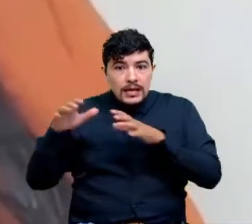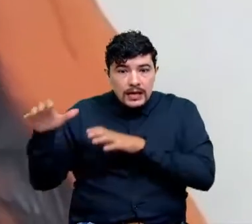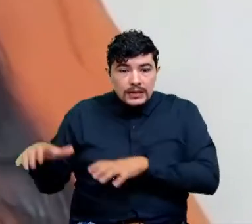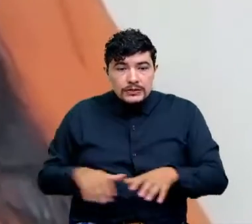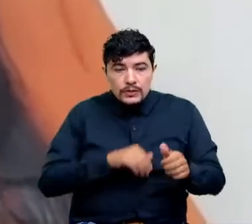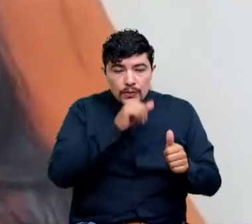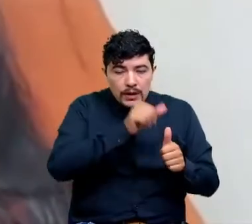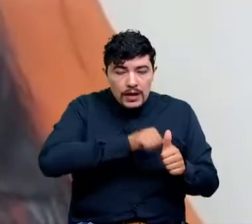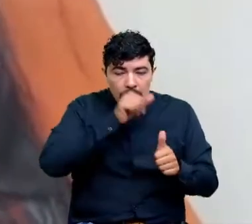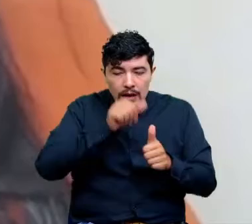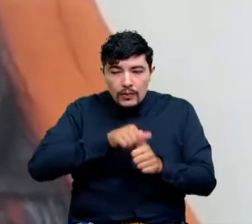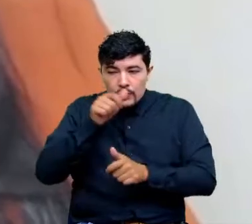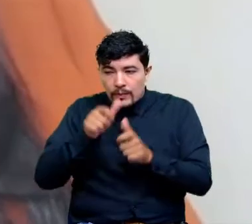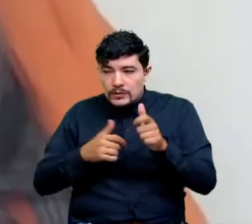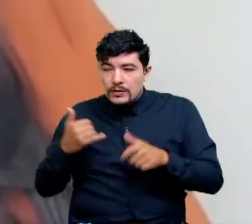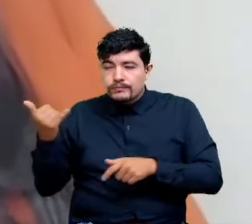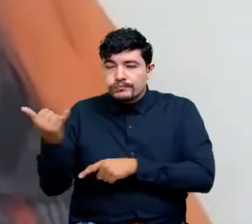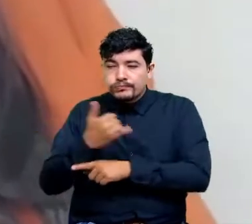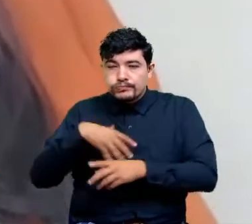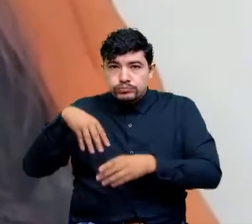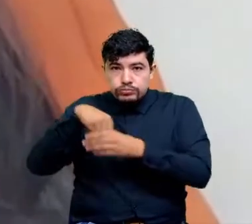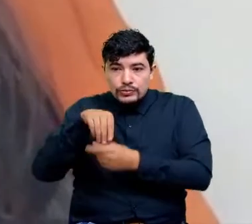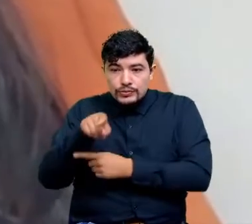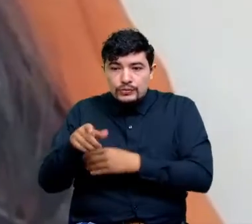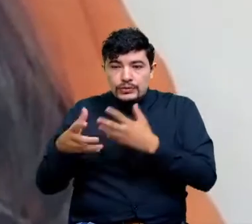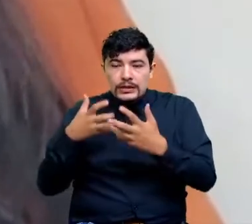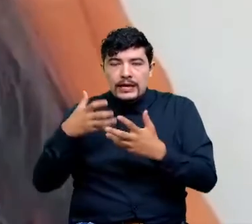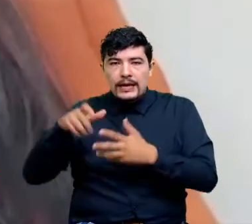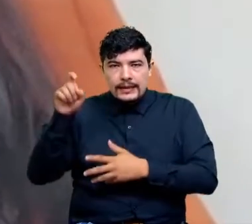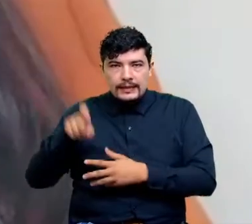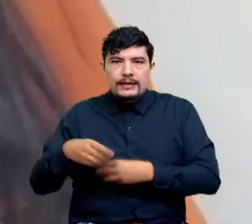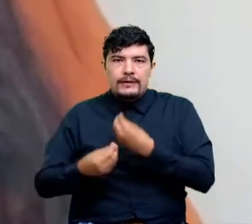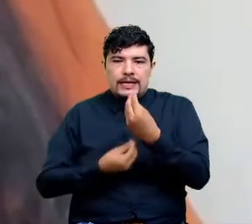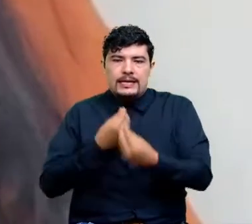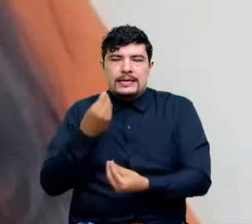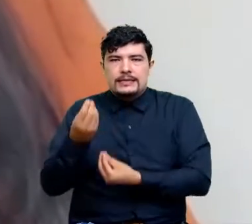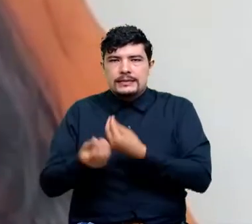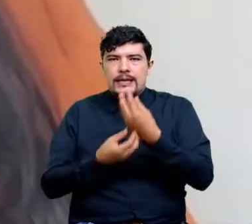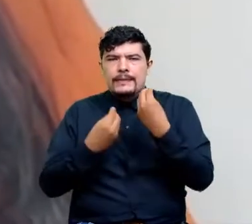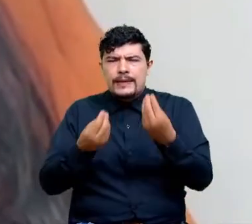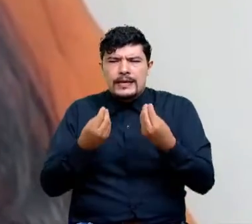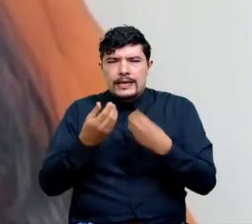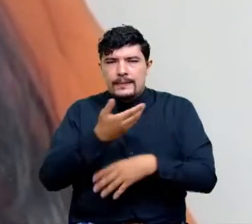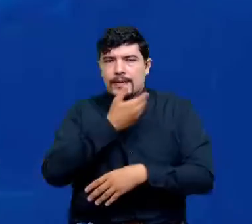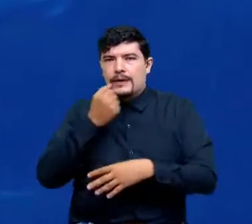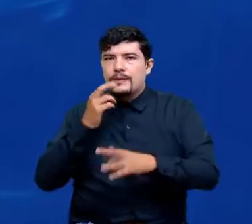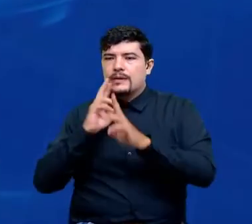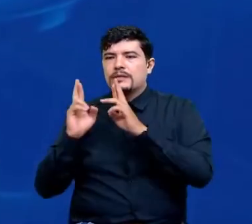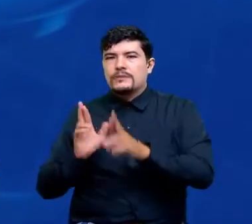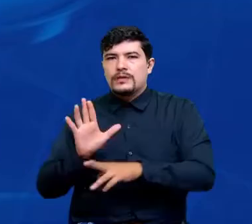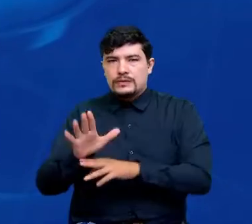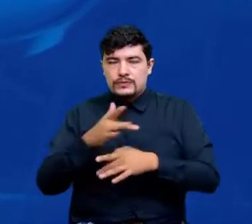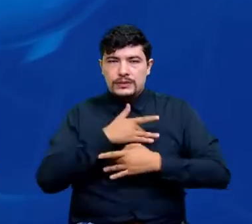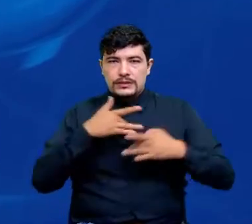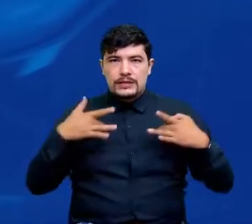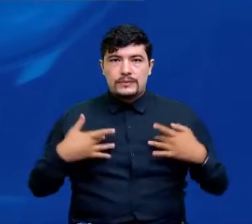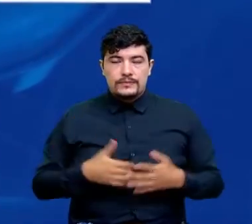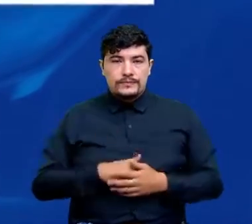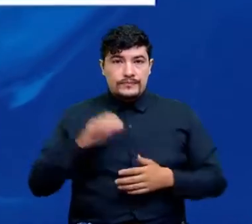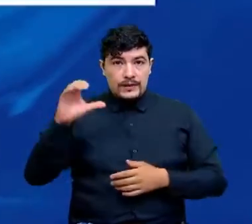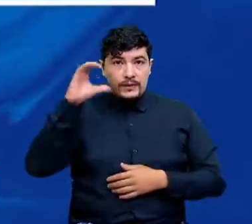cada uno de los actores del sistema debemos hacer para poder mejorar esos resultados en salud. En Colombia